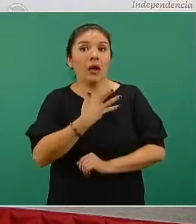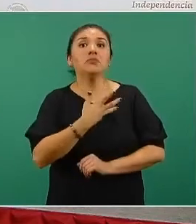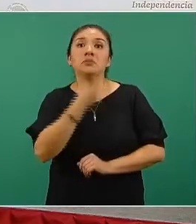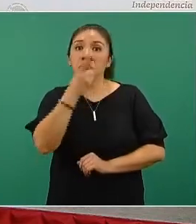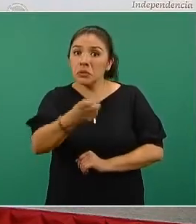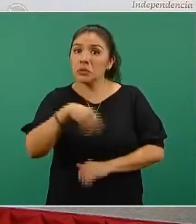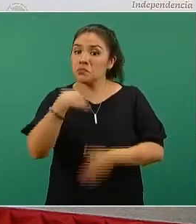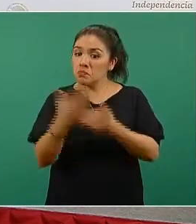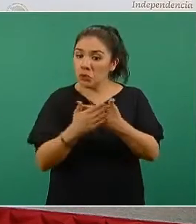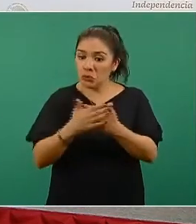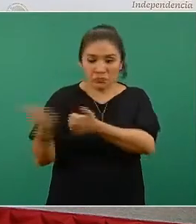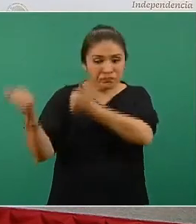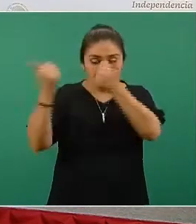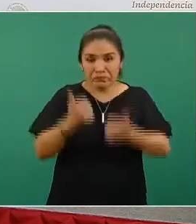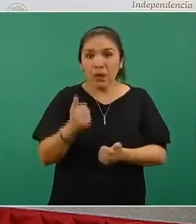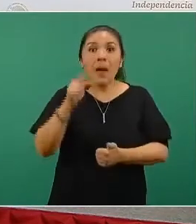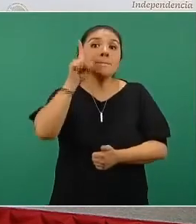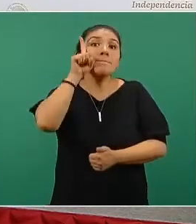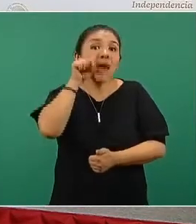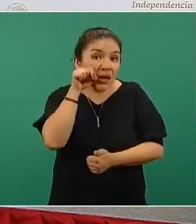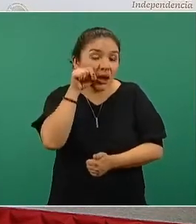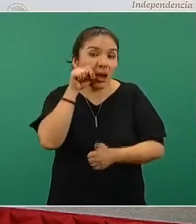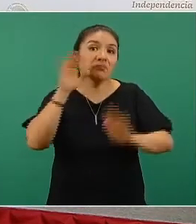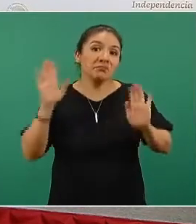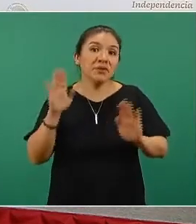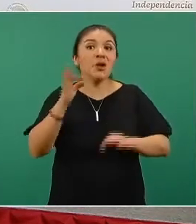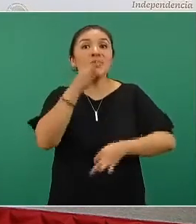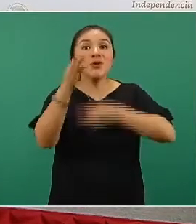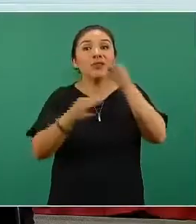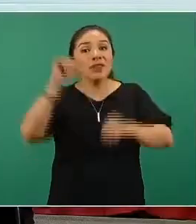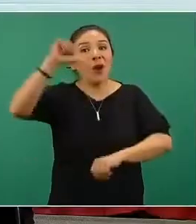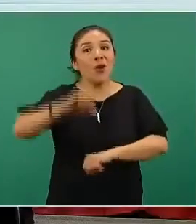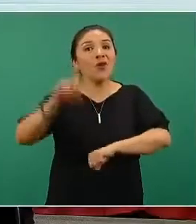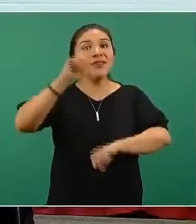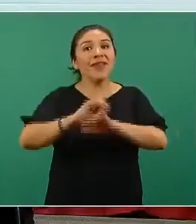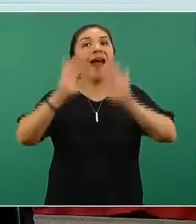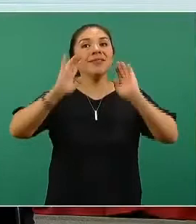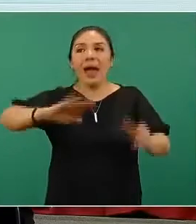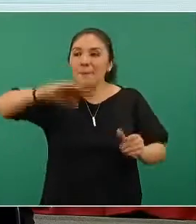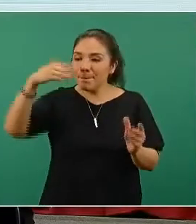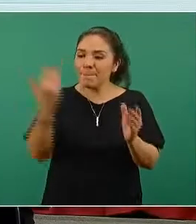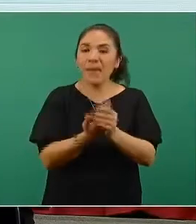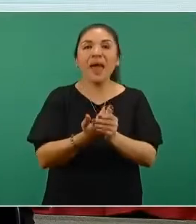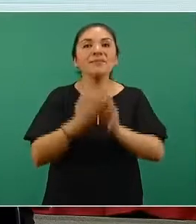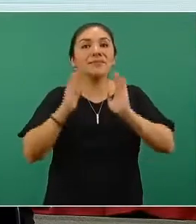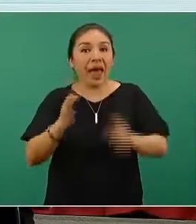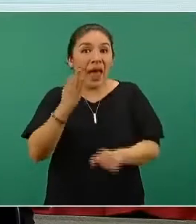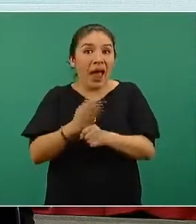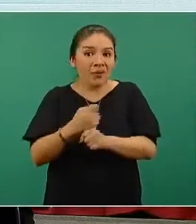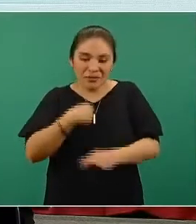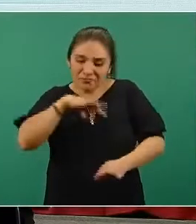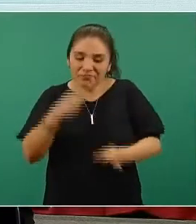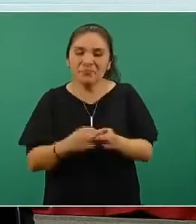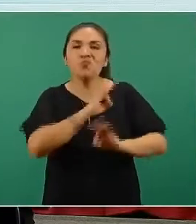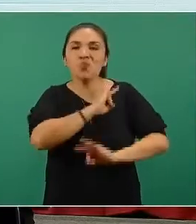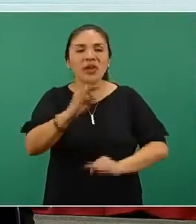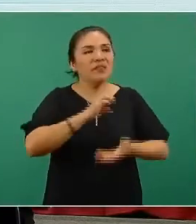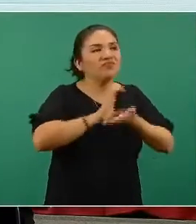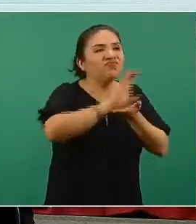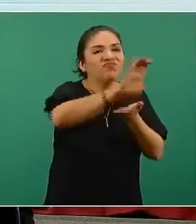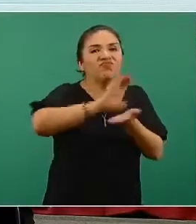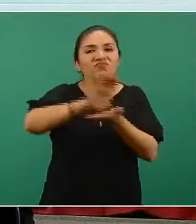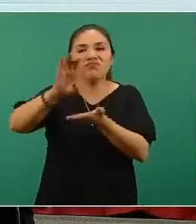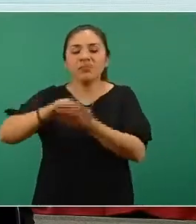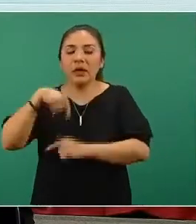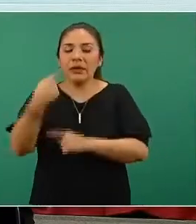promesa de recibirlo el día de mañana, pero la buena noticia es que el día de hoy se recibió y estamos listos para su distribución